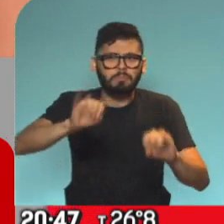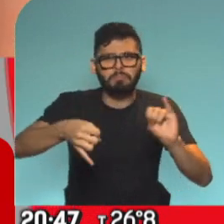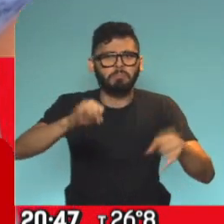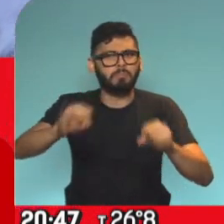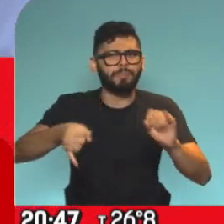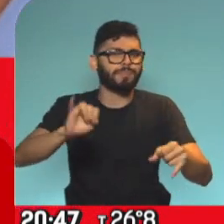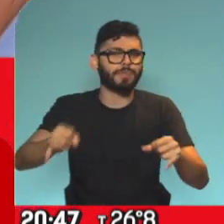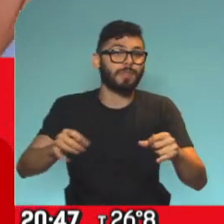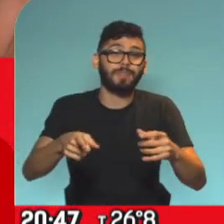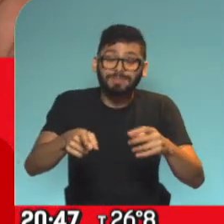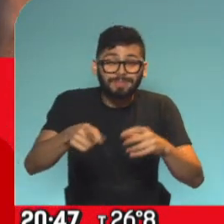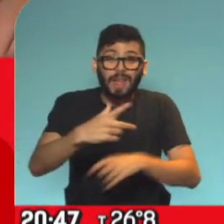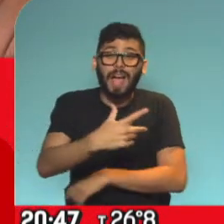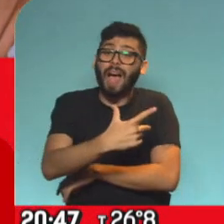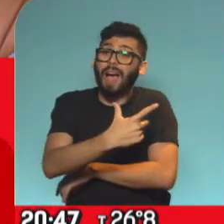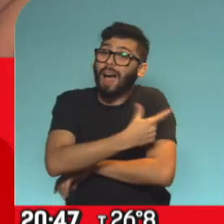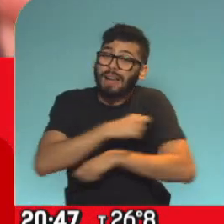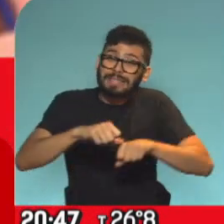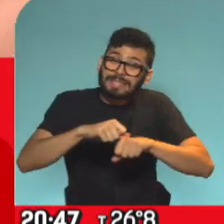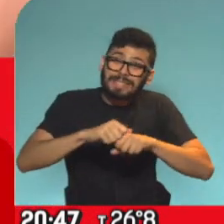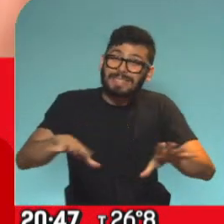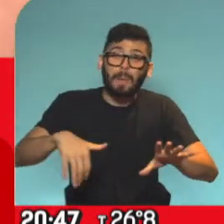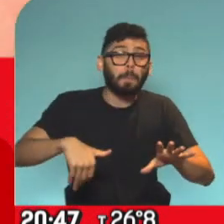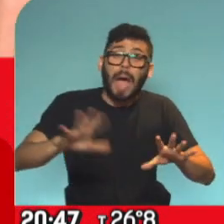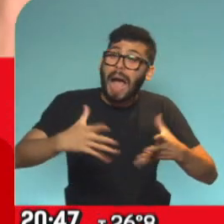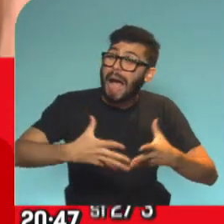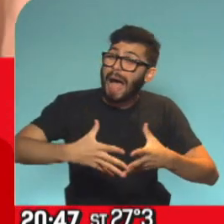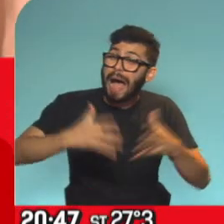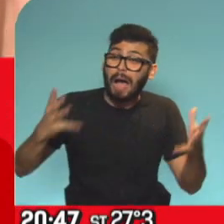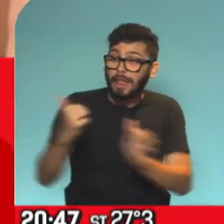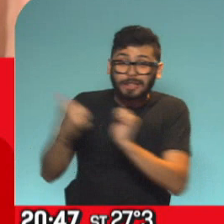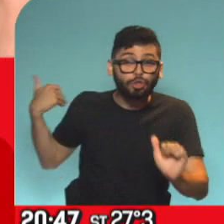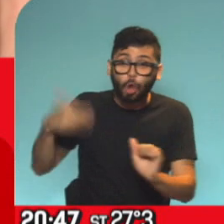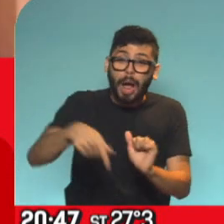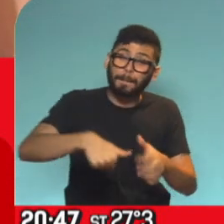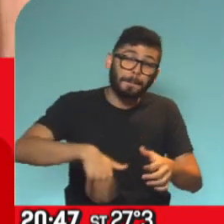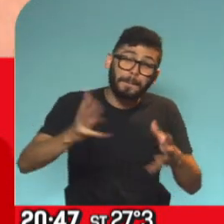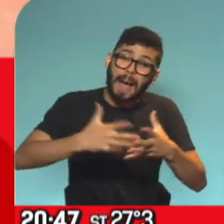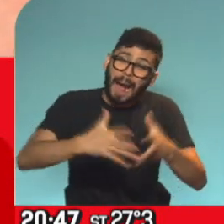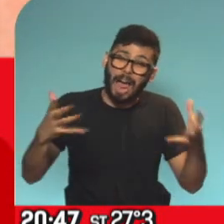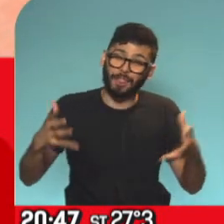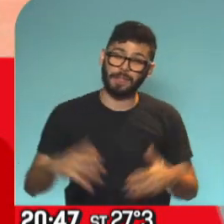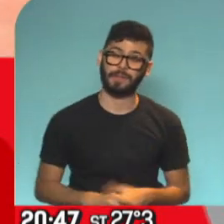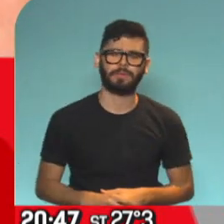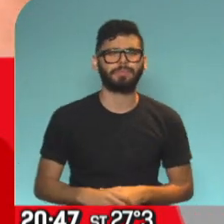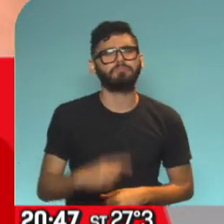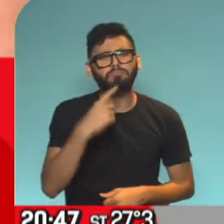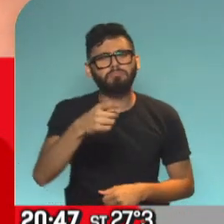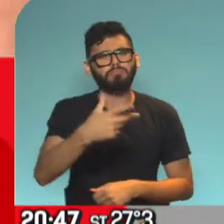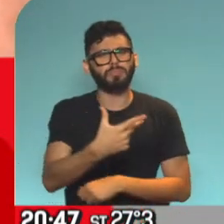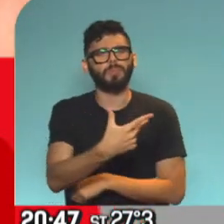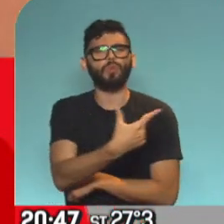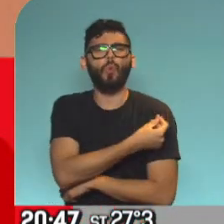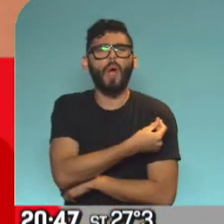es la campaña de vacunación más grande de nuestra historia. Nosotros estamos transitando ese momento. Esa campaña de vacunación en